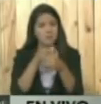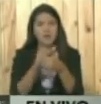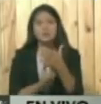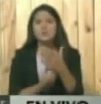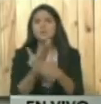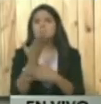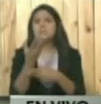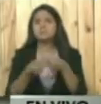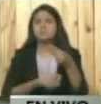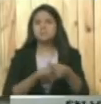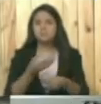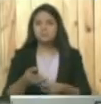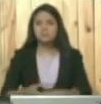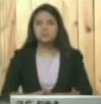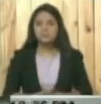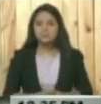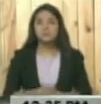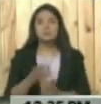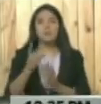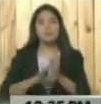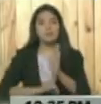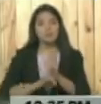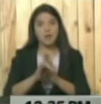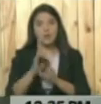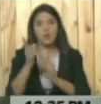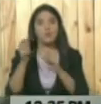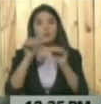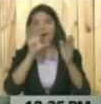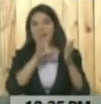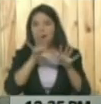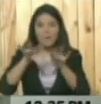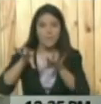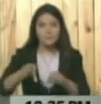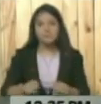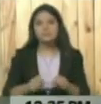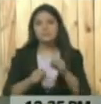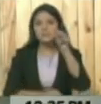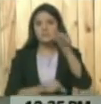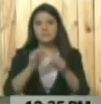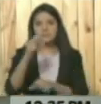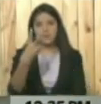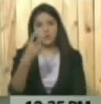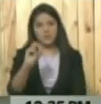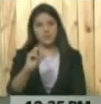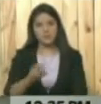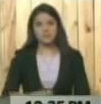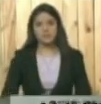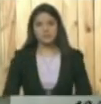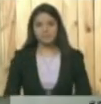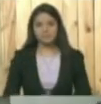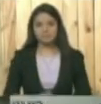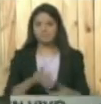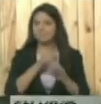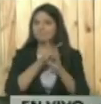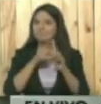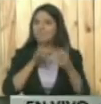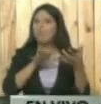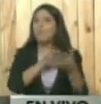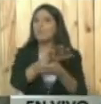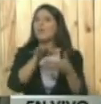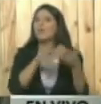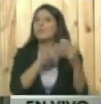creados por el desarrollo del capitalismo en el siglo XX. El problema de la